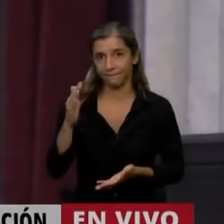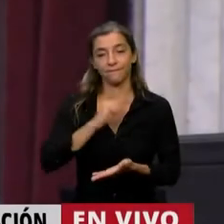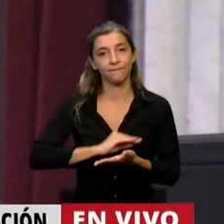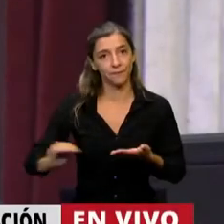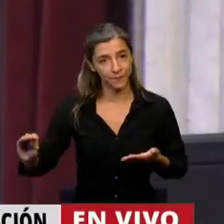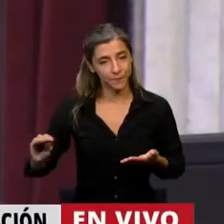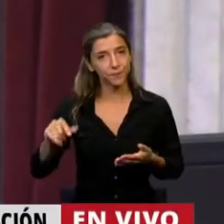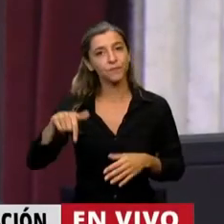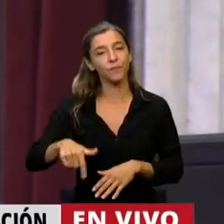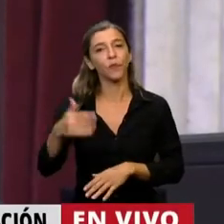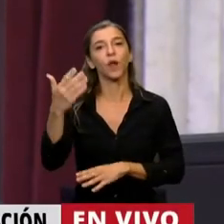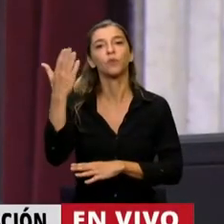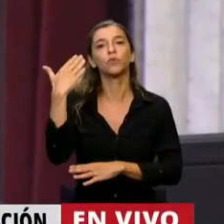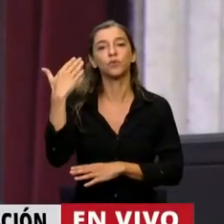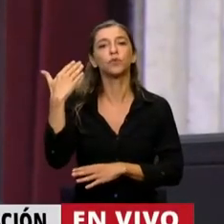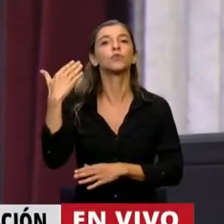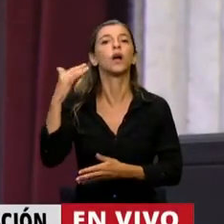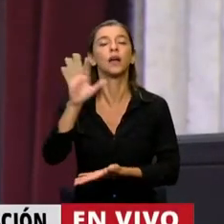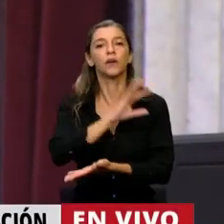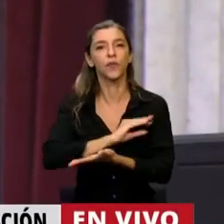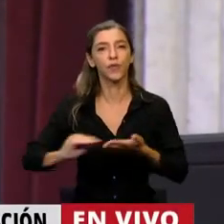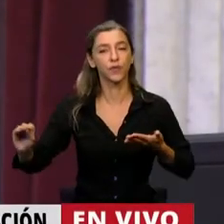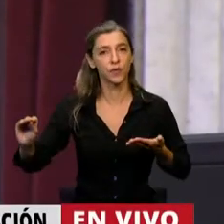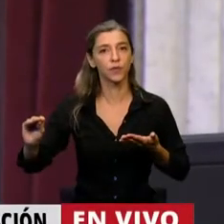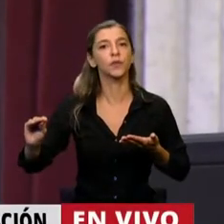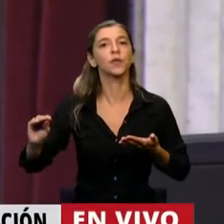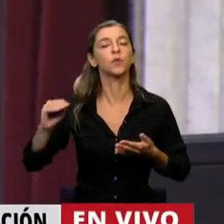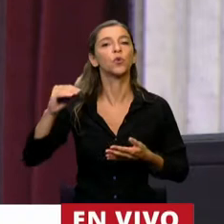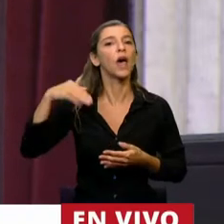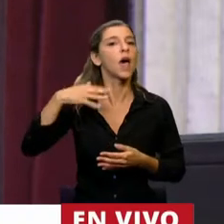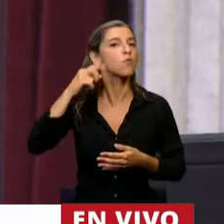En el uso de la palabra para la realización de un homenaje, la diputada Patricia Muñer.